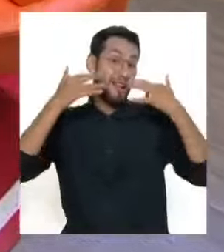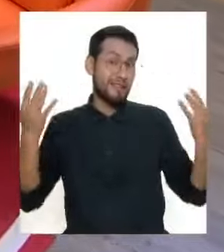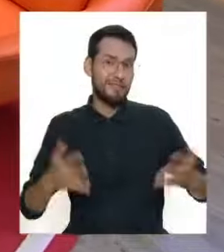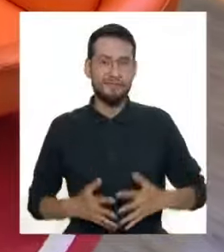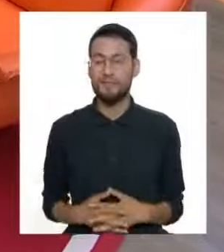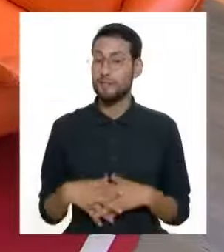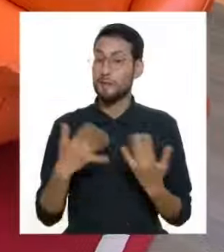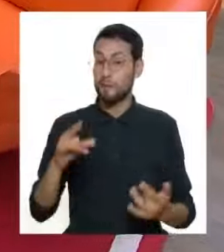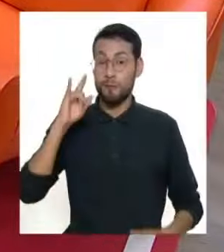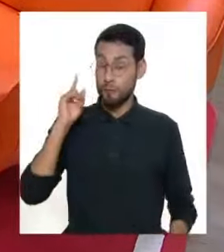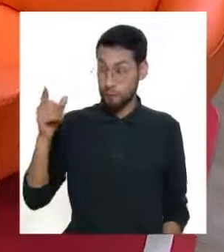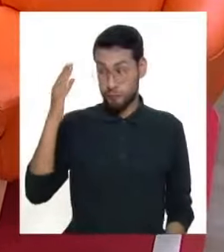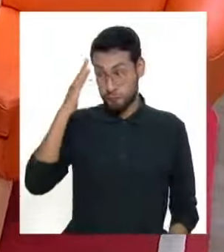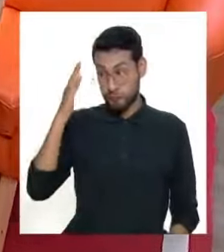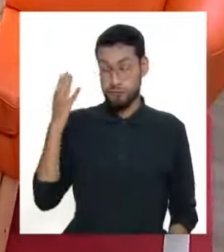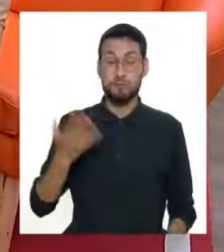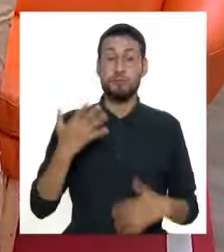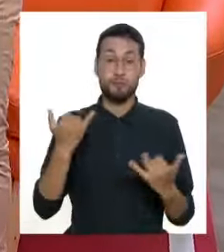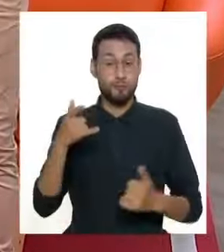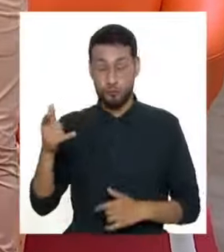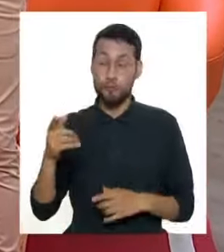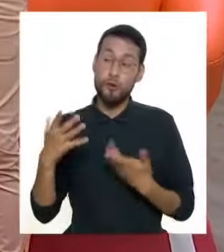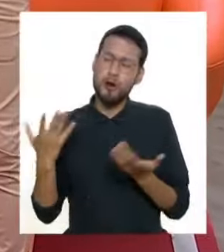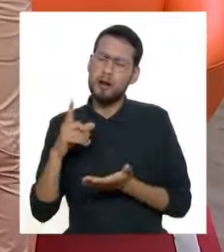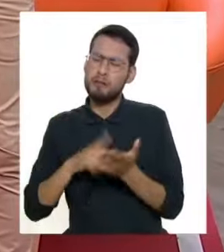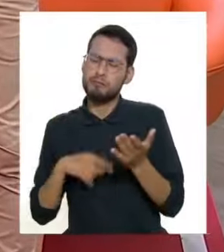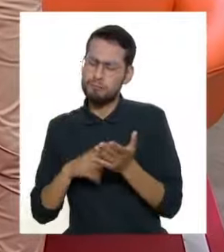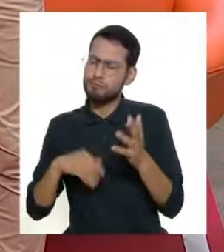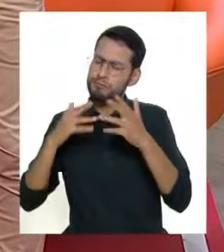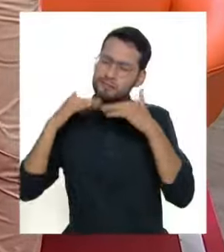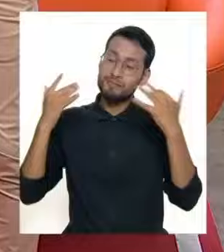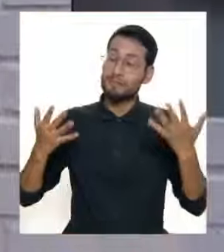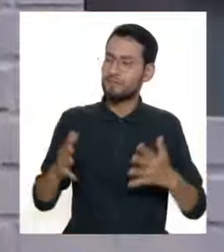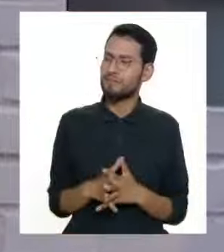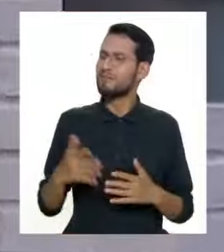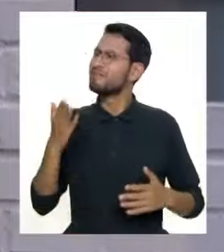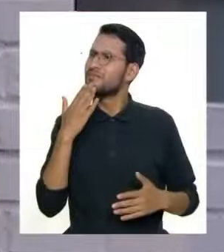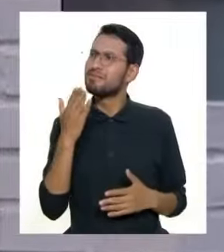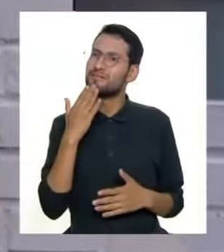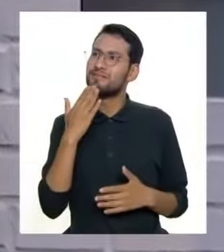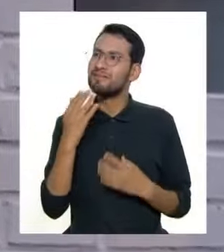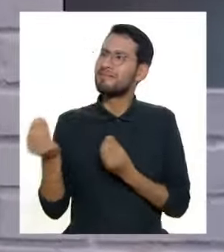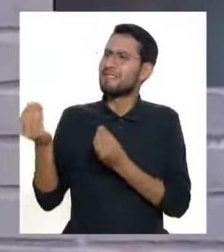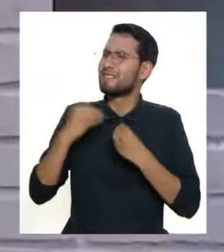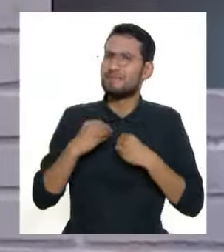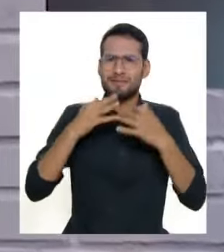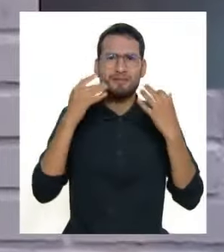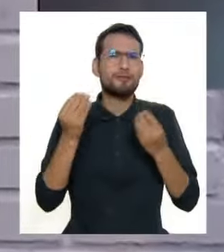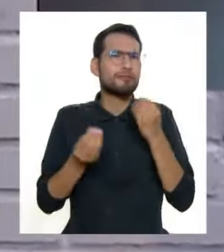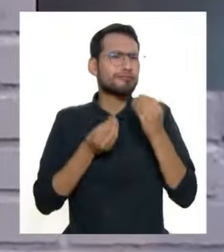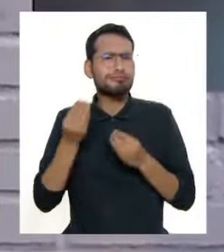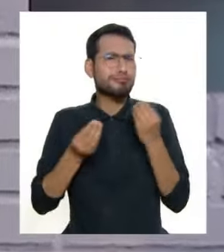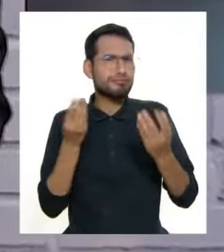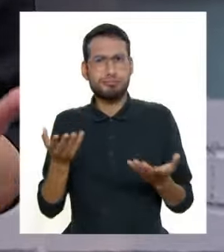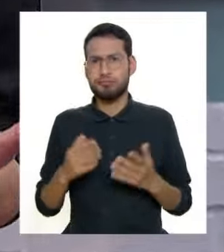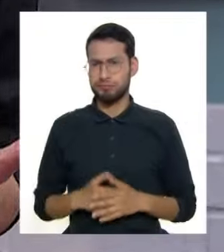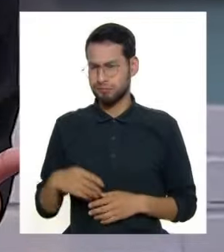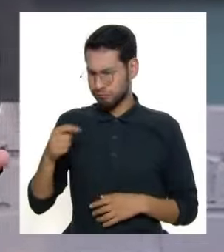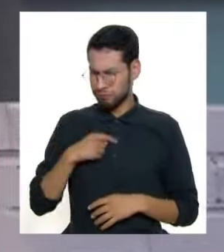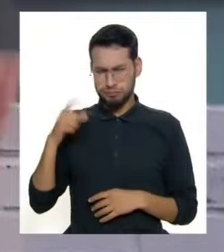Felicidad, mi querida Uchi, tú sabes eso muy bien, pero ¿qué es la felicidad? ¿Quién nos la da? ¿Cómo viene? ¿La tengo